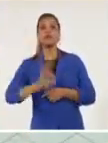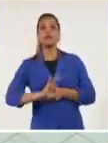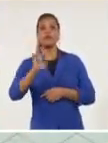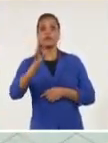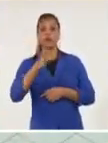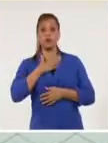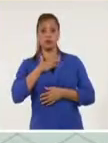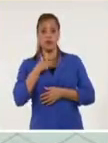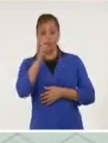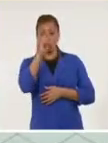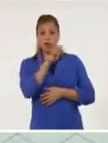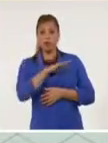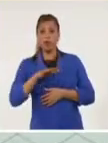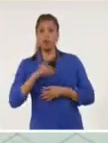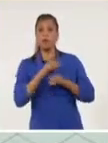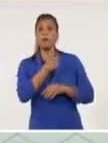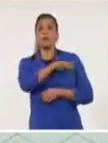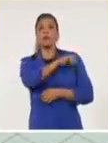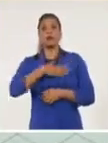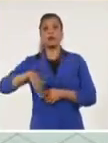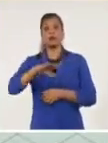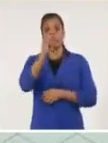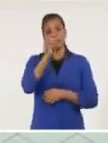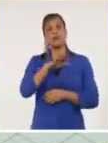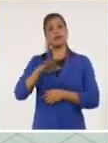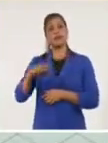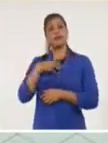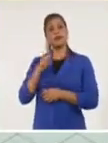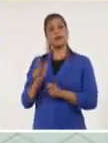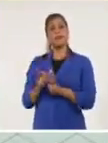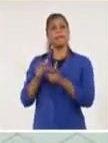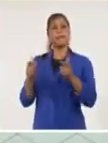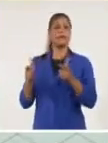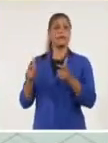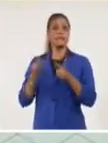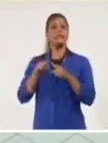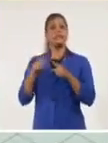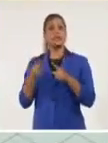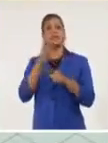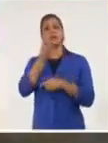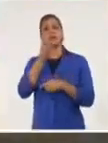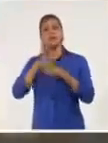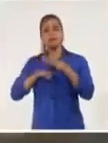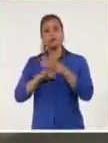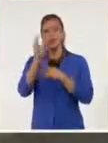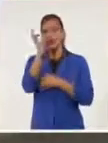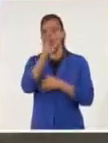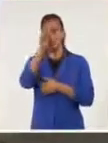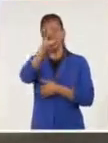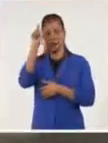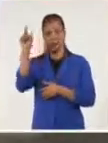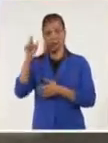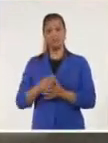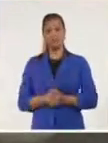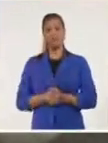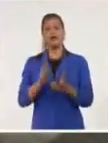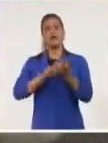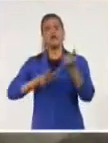de nuestros niños de la población infantil zonas que tienen acceso a los círculos infantiles la provincia